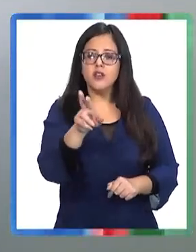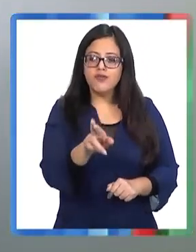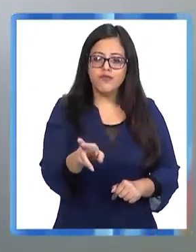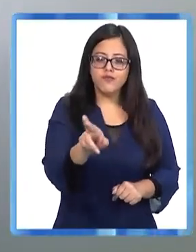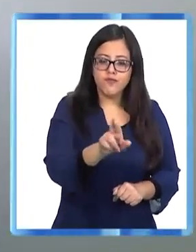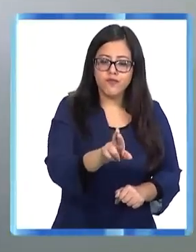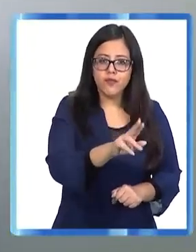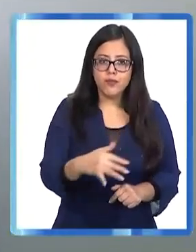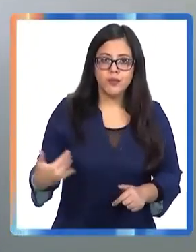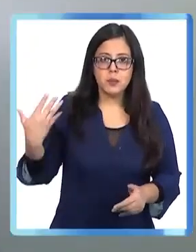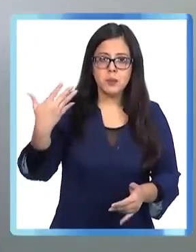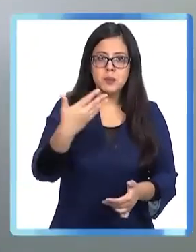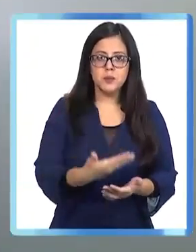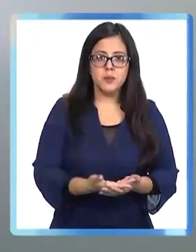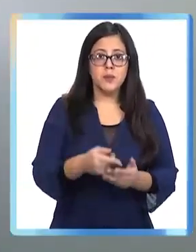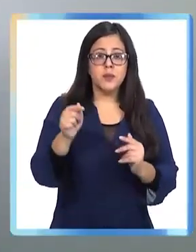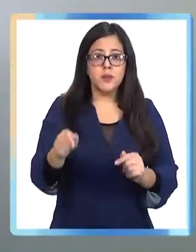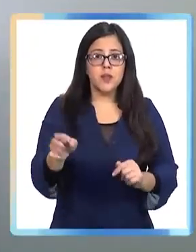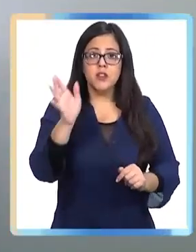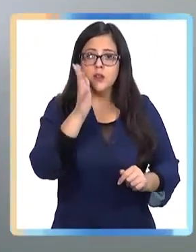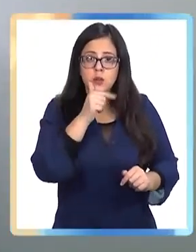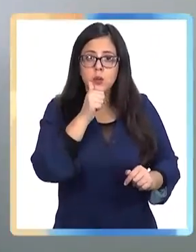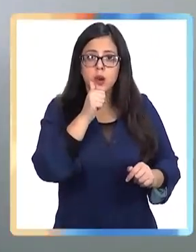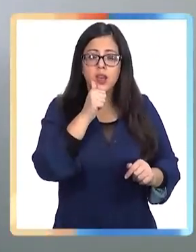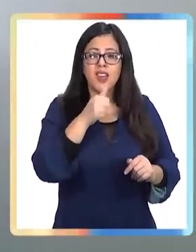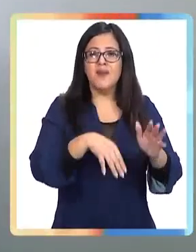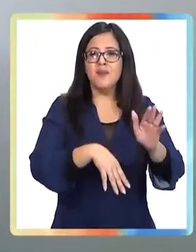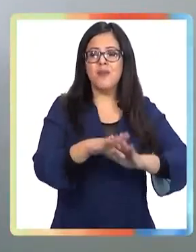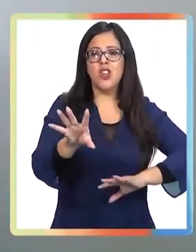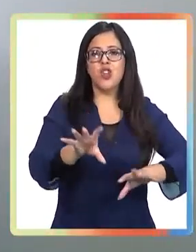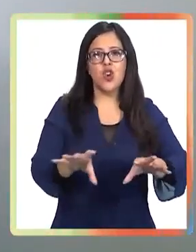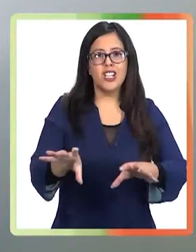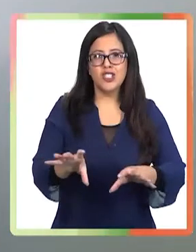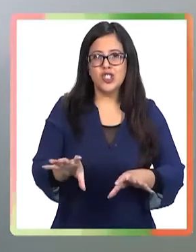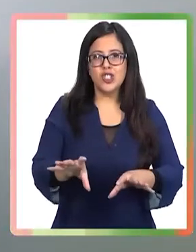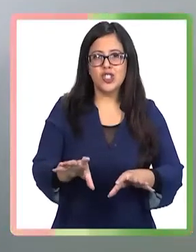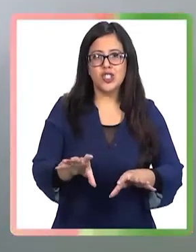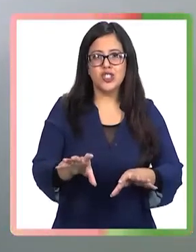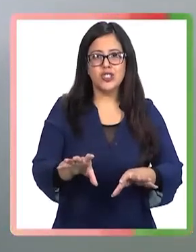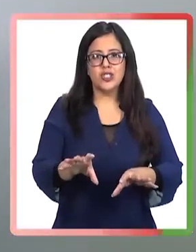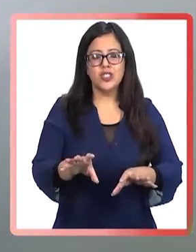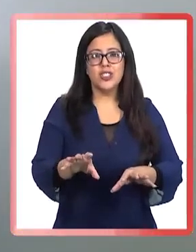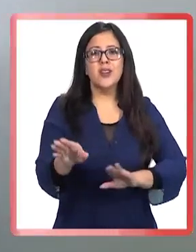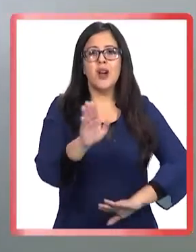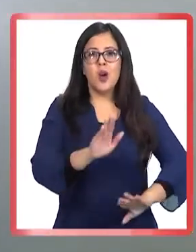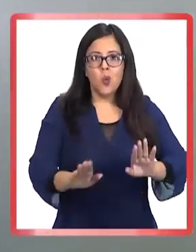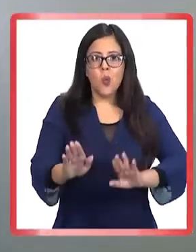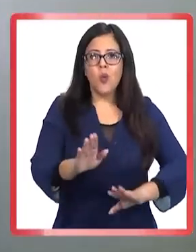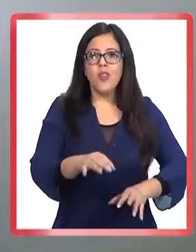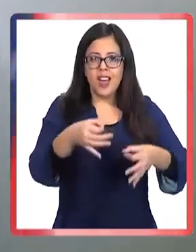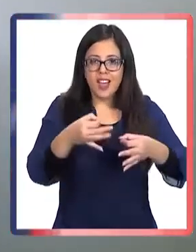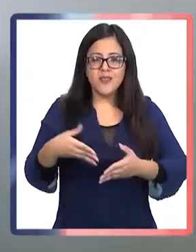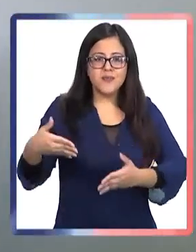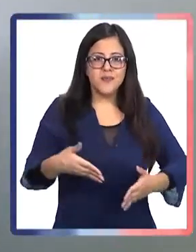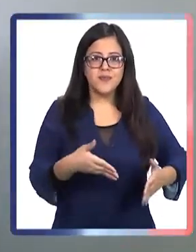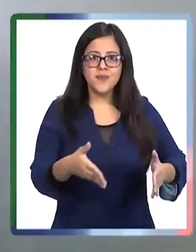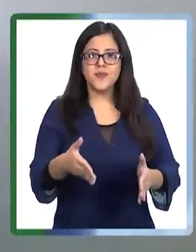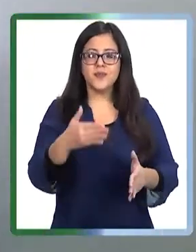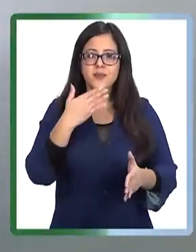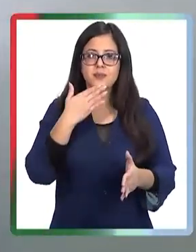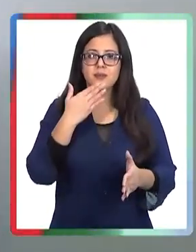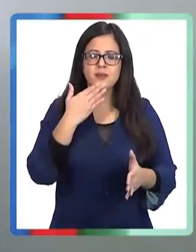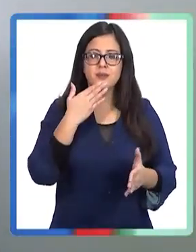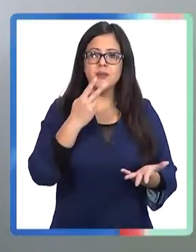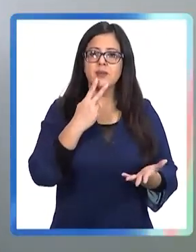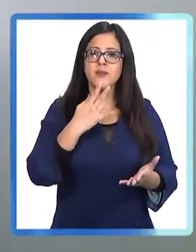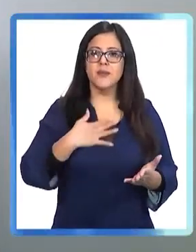en el tiempo, no ha habido mayor accionar respecto del Estado en ese sentido, mayor resguardo en la ruta, como